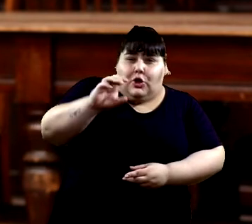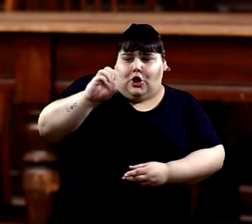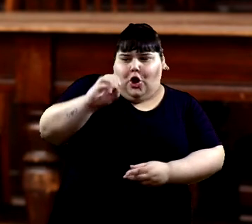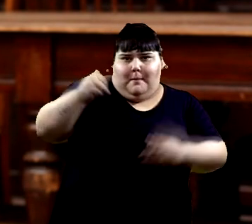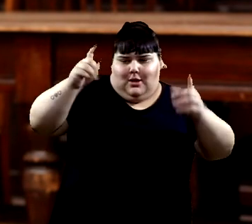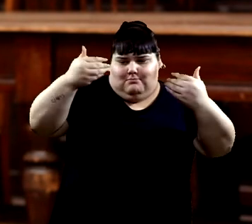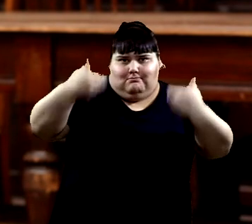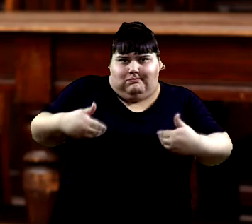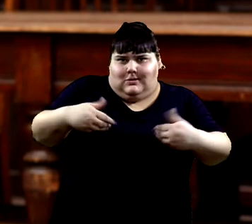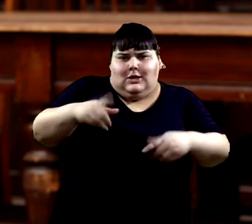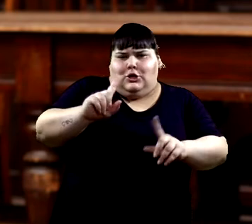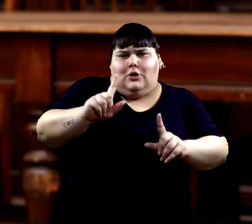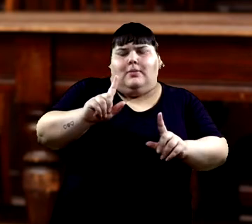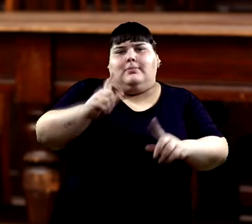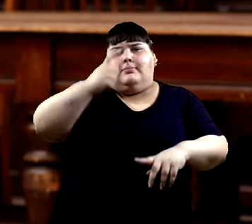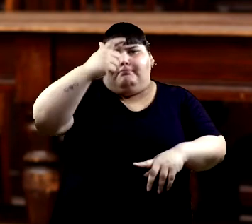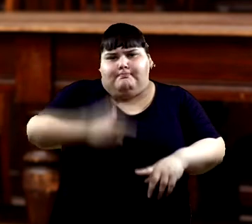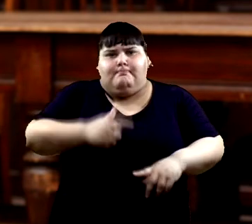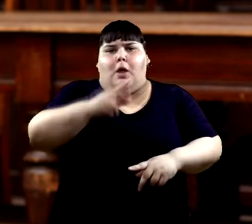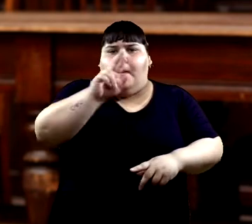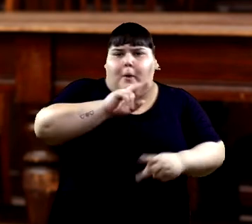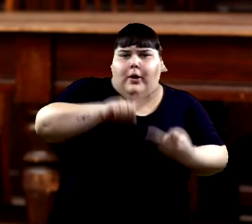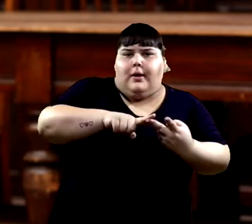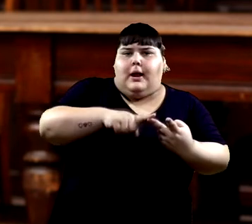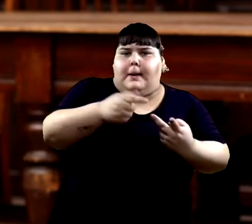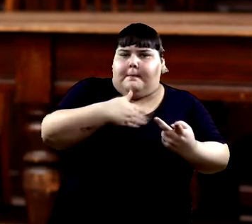como mujer como madre como